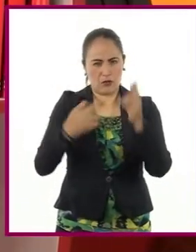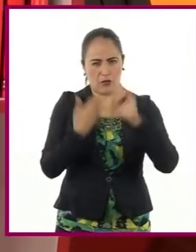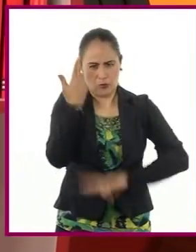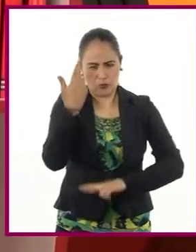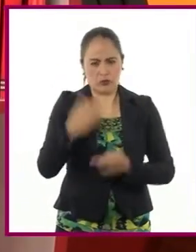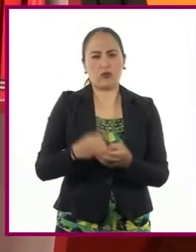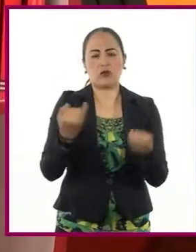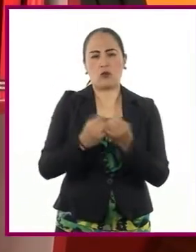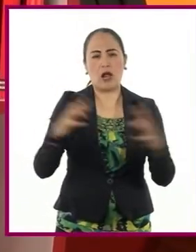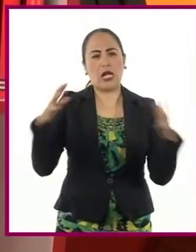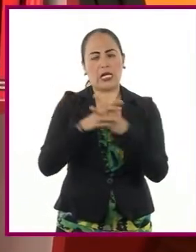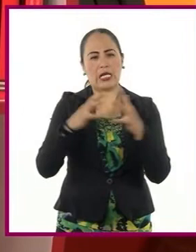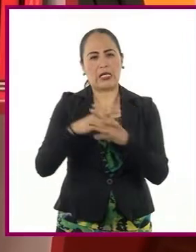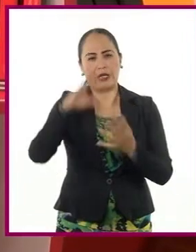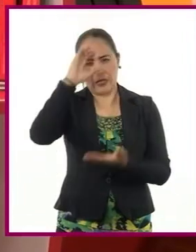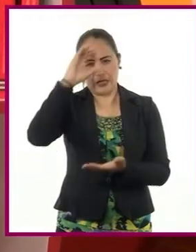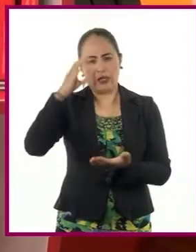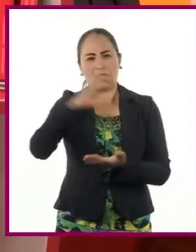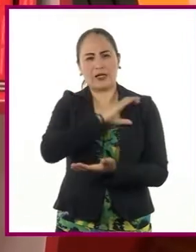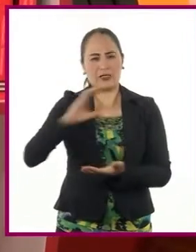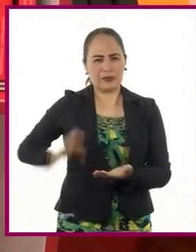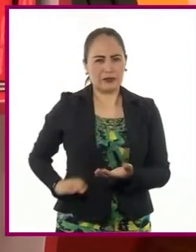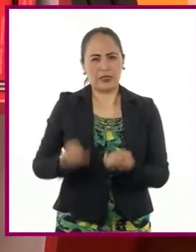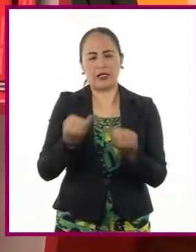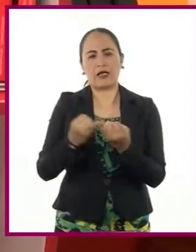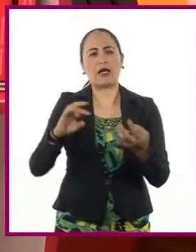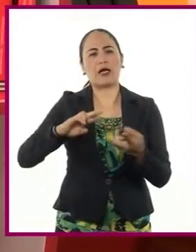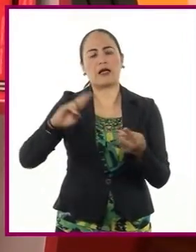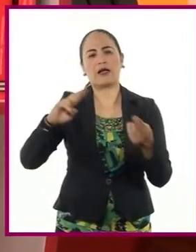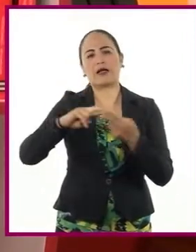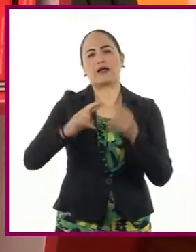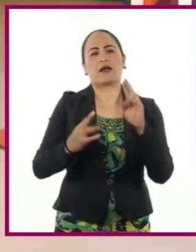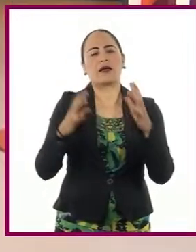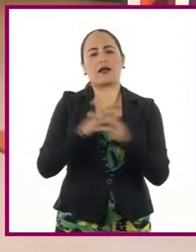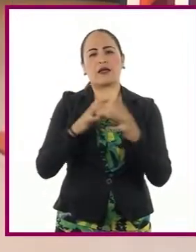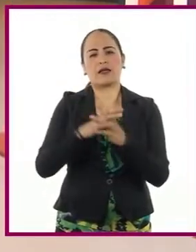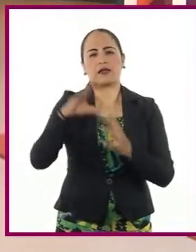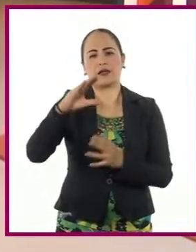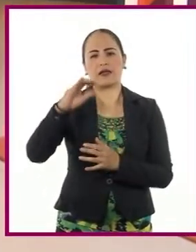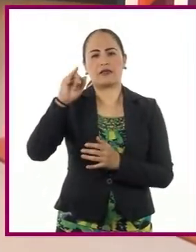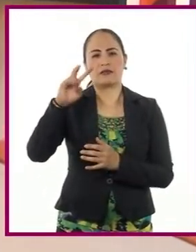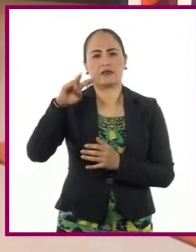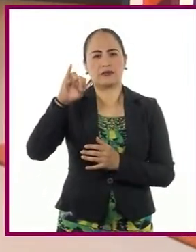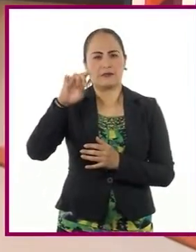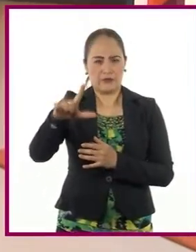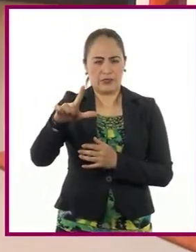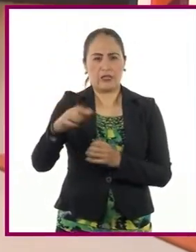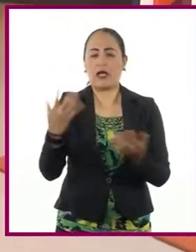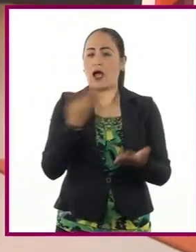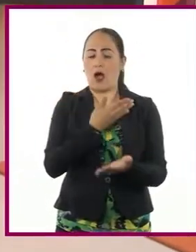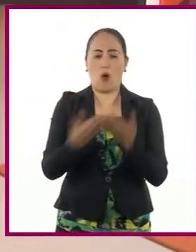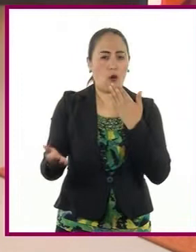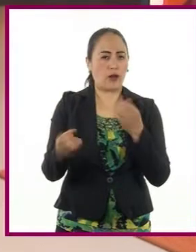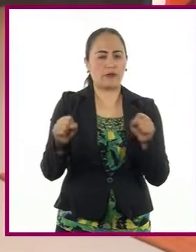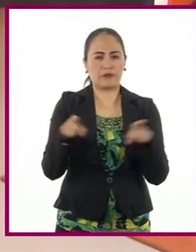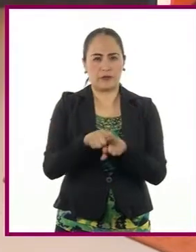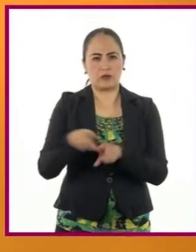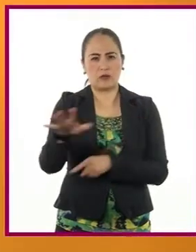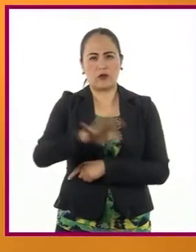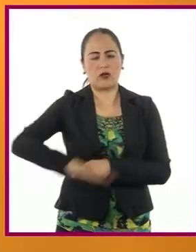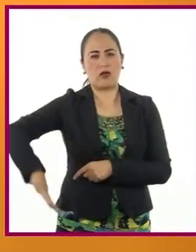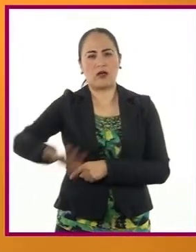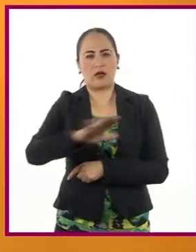Guerra Cristera, la Guerra de Secesión o Guerra Civil Estadounidense y actualmente el conflicto en la